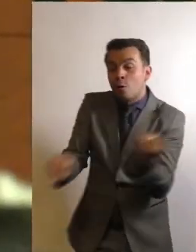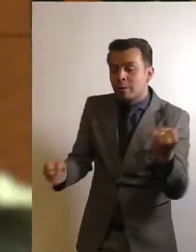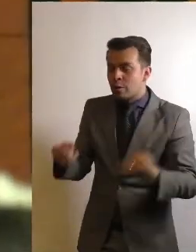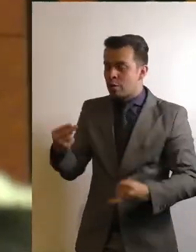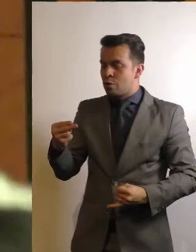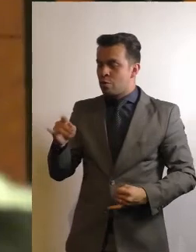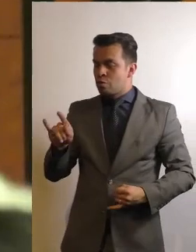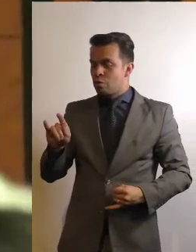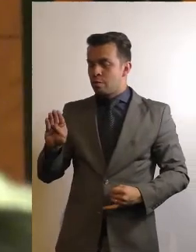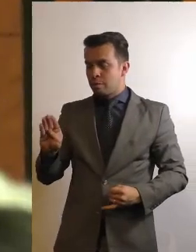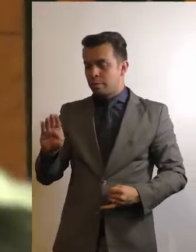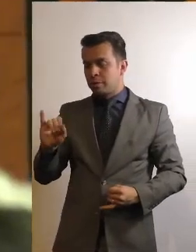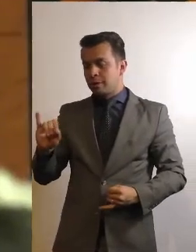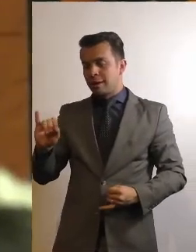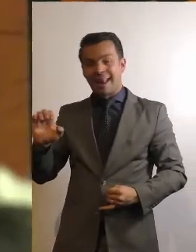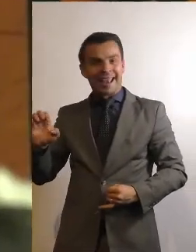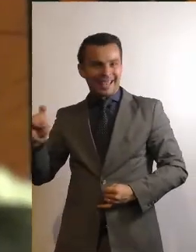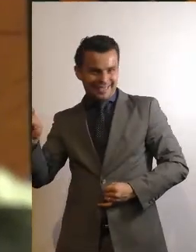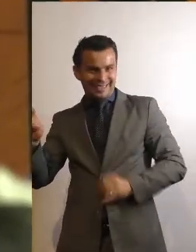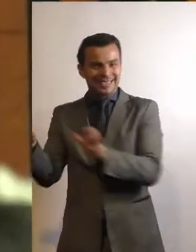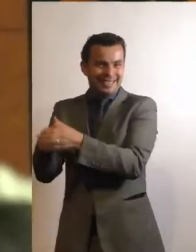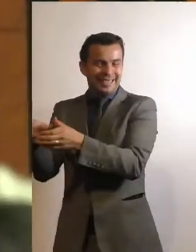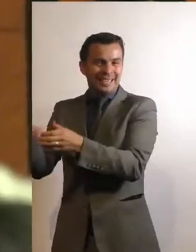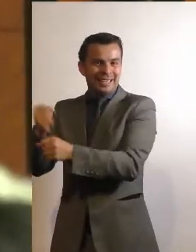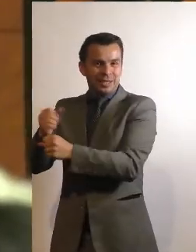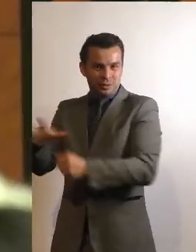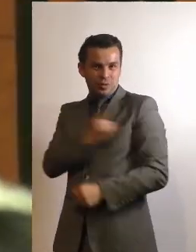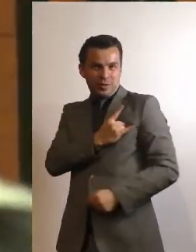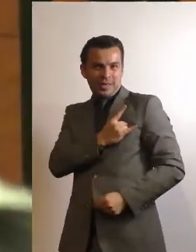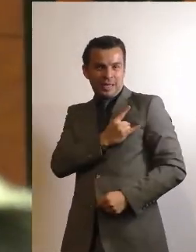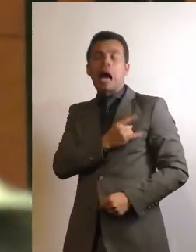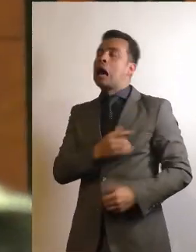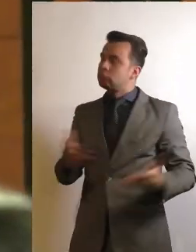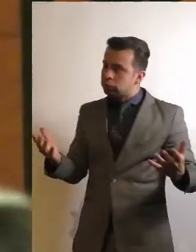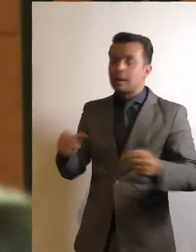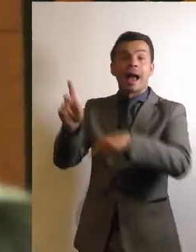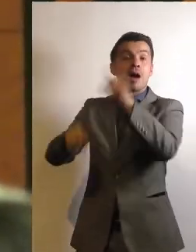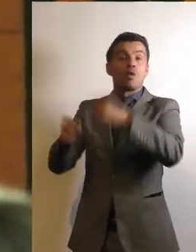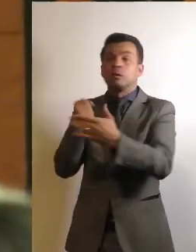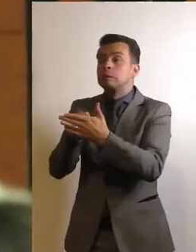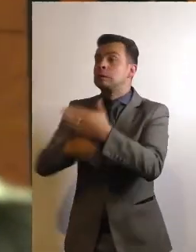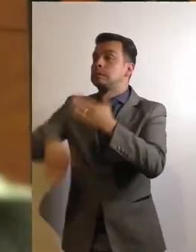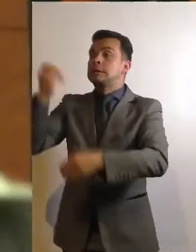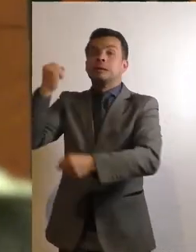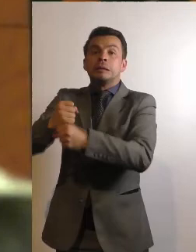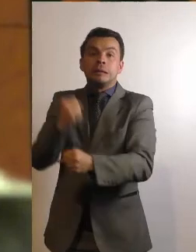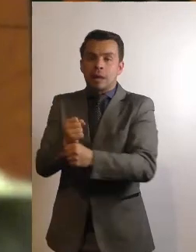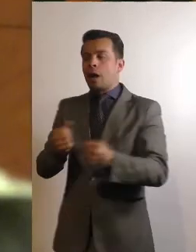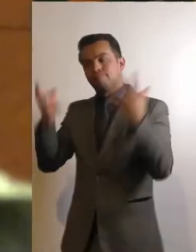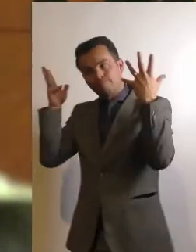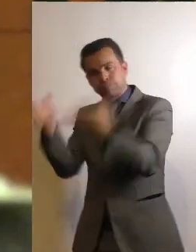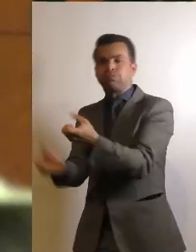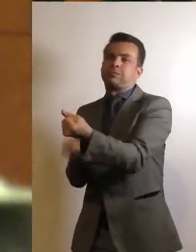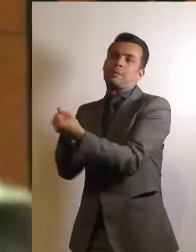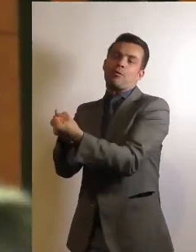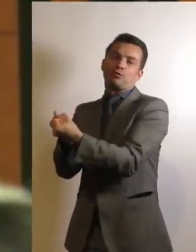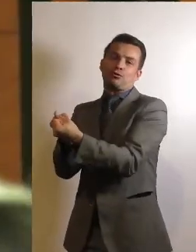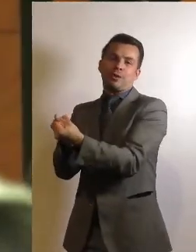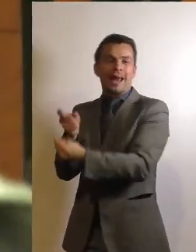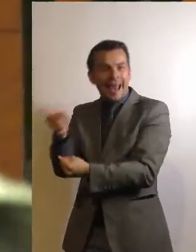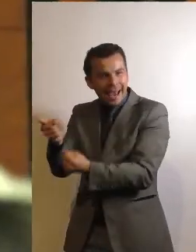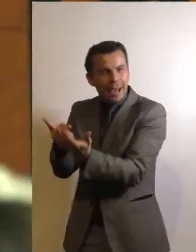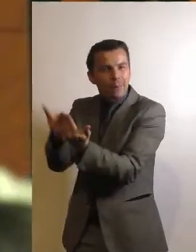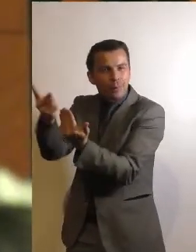la universidad, en donde también acompañamos y apoyamos a todos los emprendedores de la institución, buscando que esos proyectos